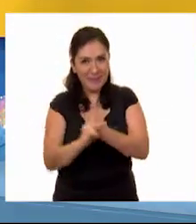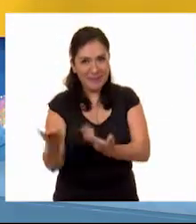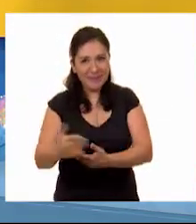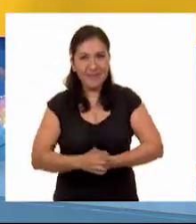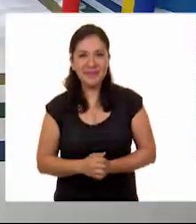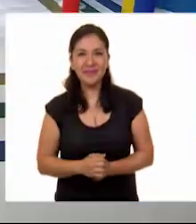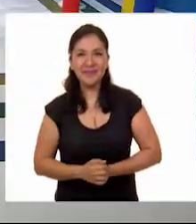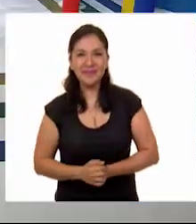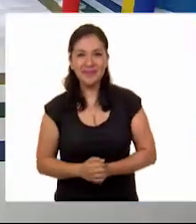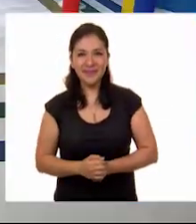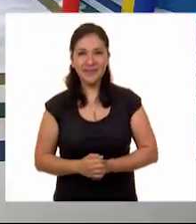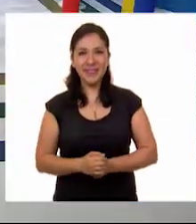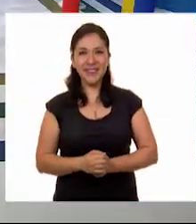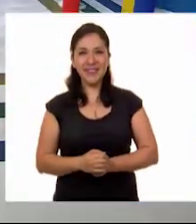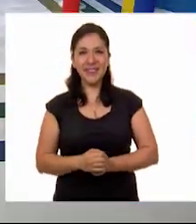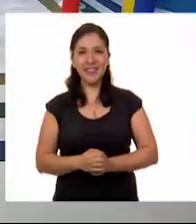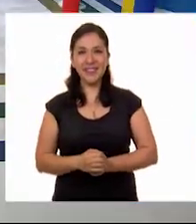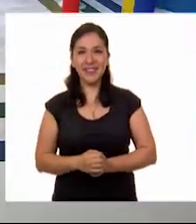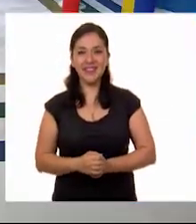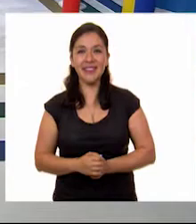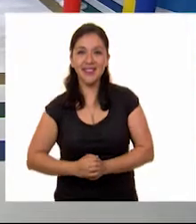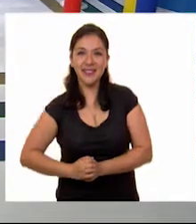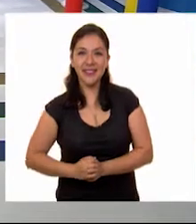Jenny? Claro que sí. Es este.